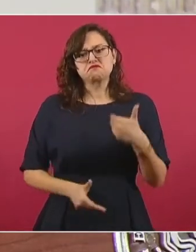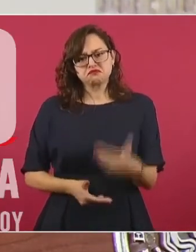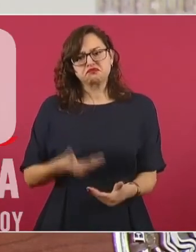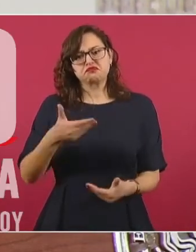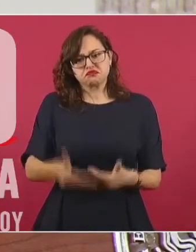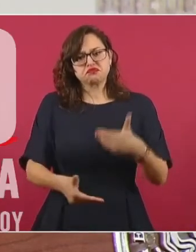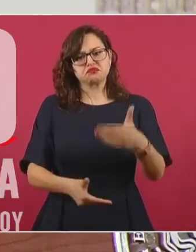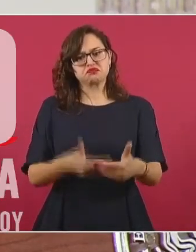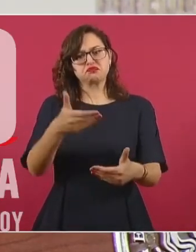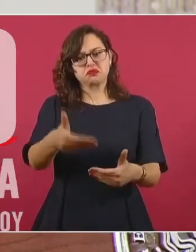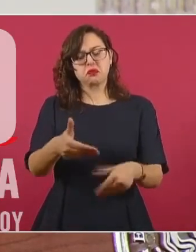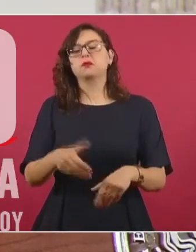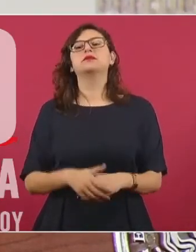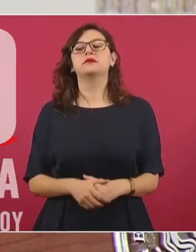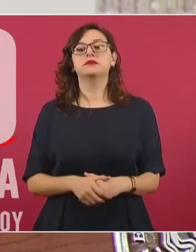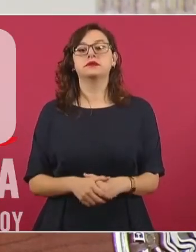porque los que simulaban